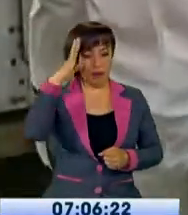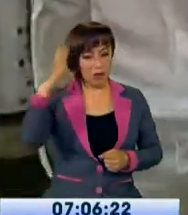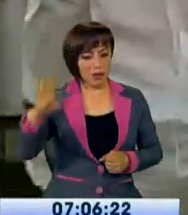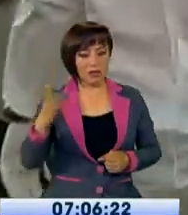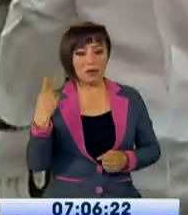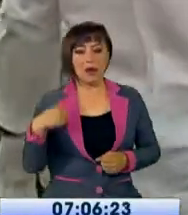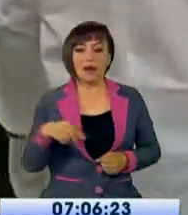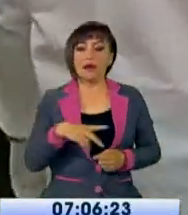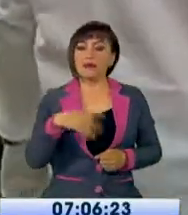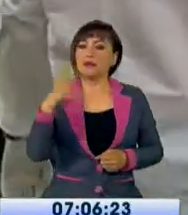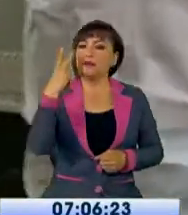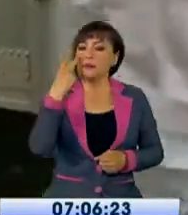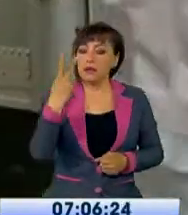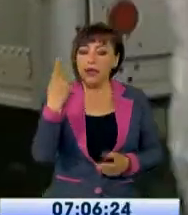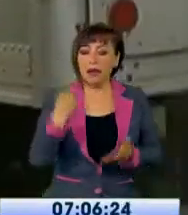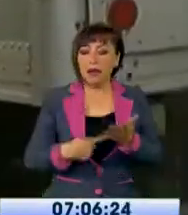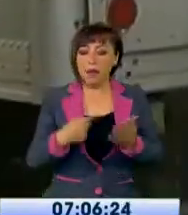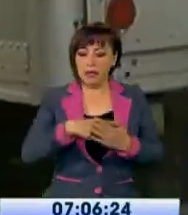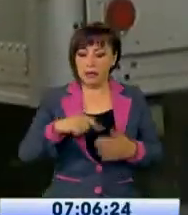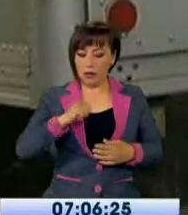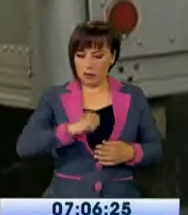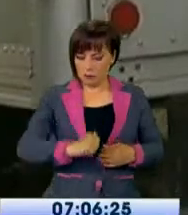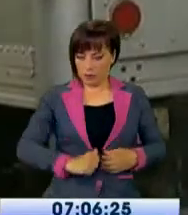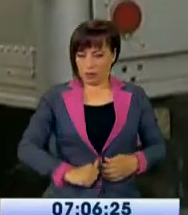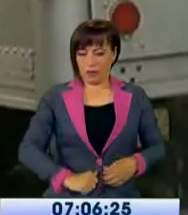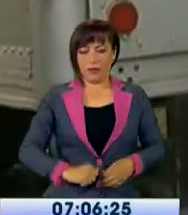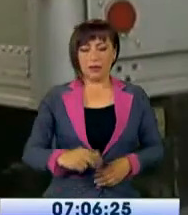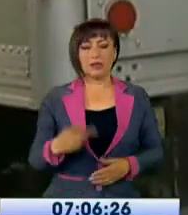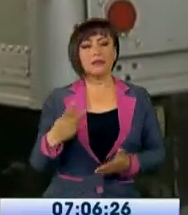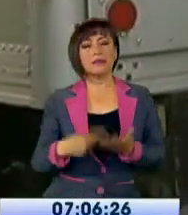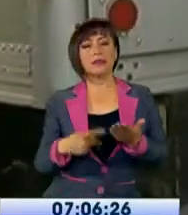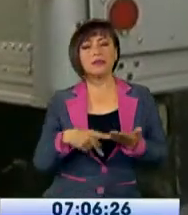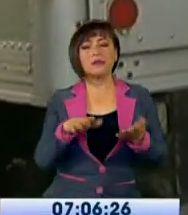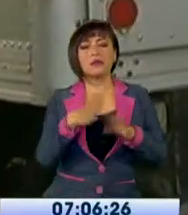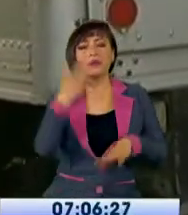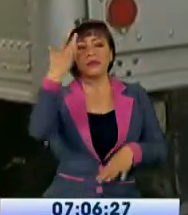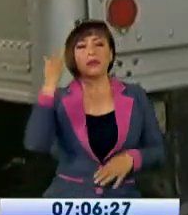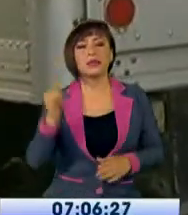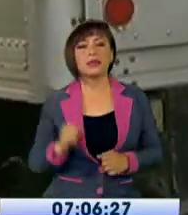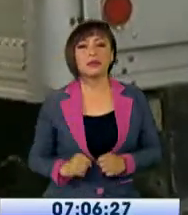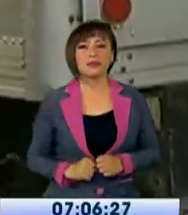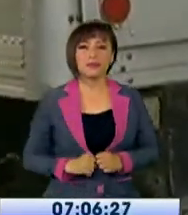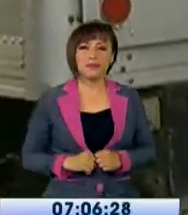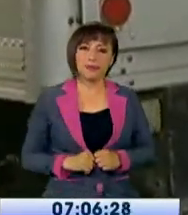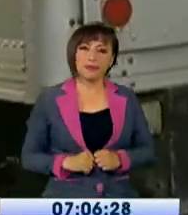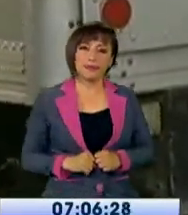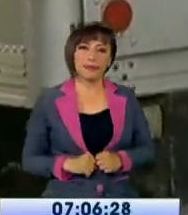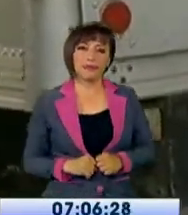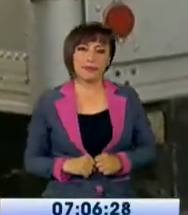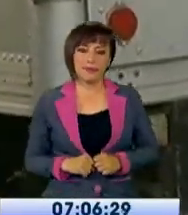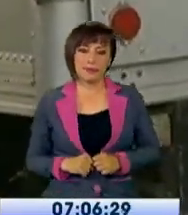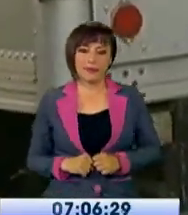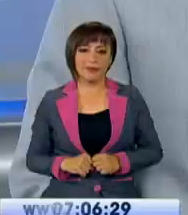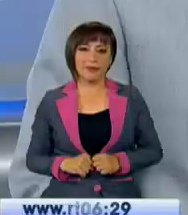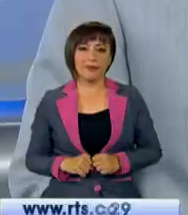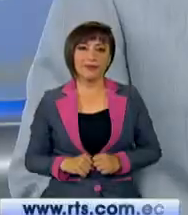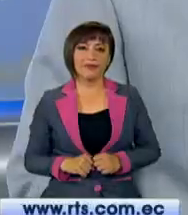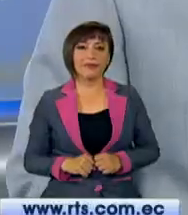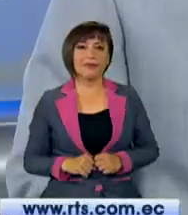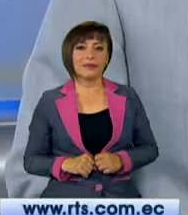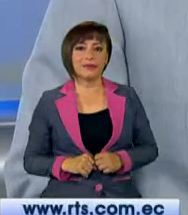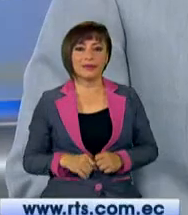que determinaría las causas del fallecimiento. Informó Ítalo Ruiz.